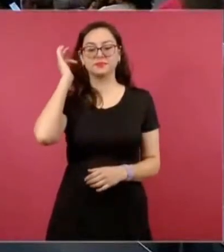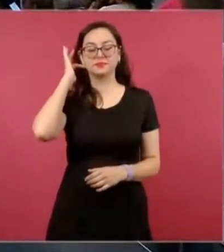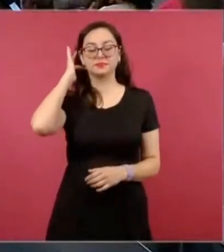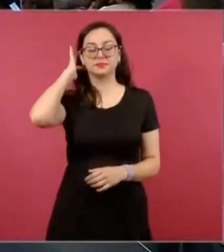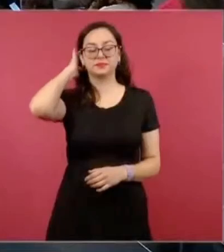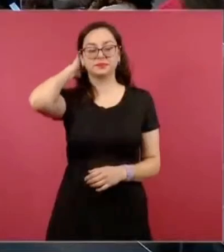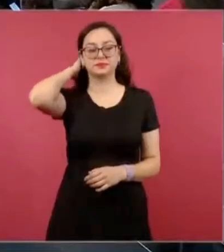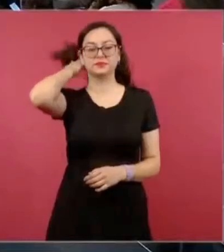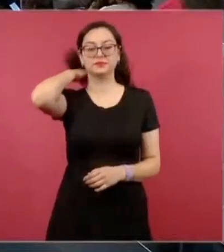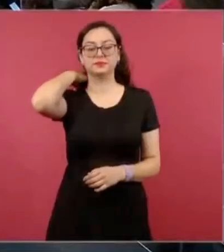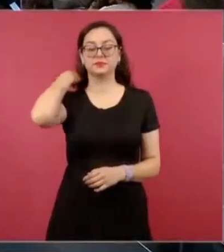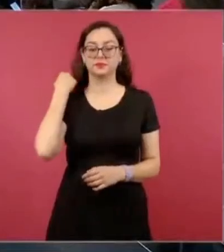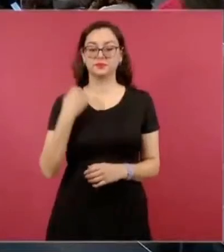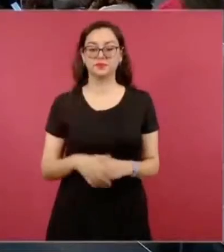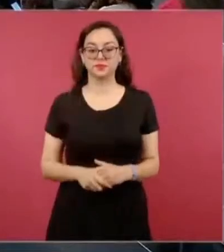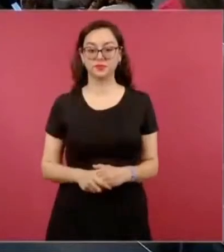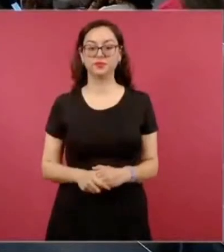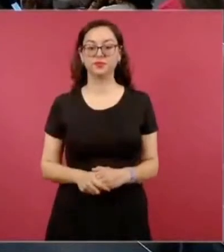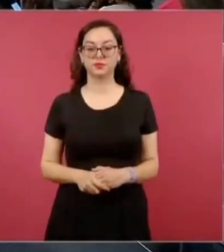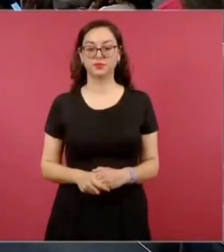cosas,